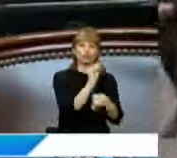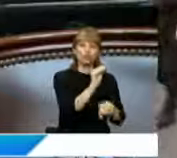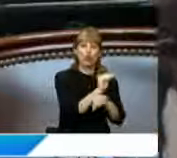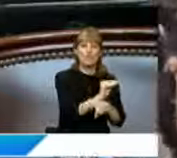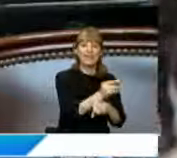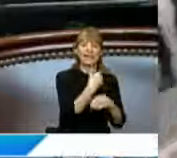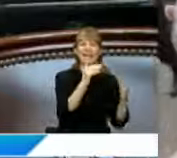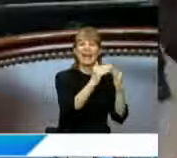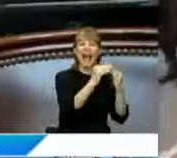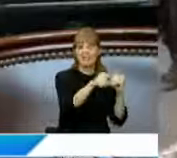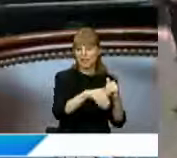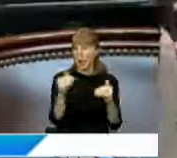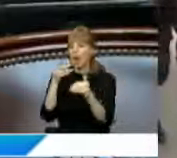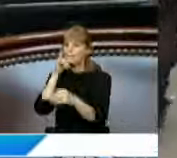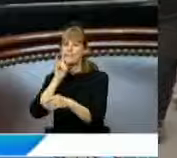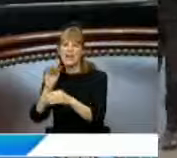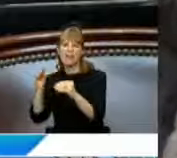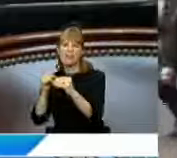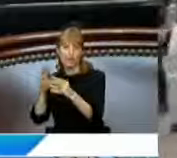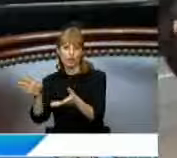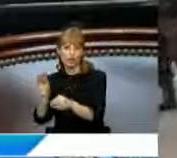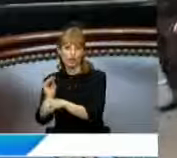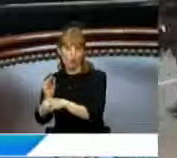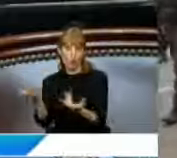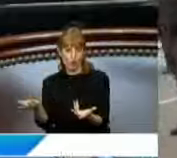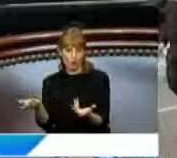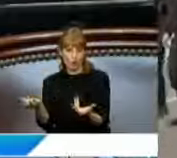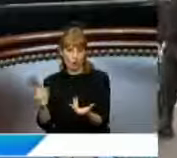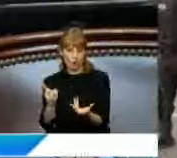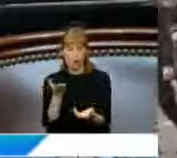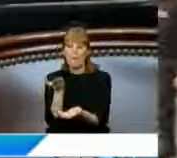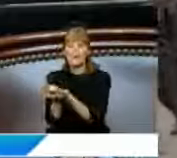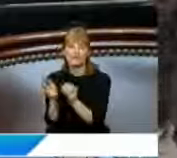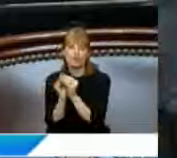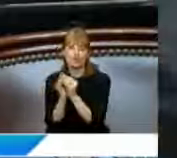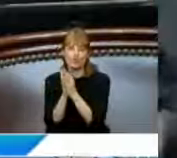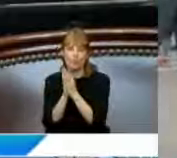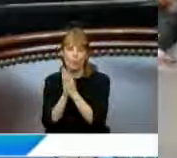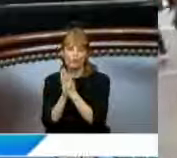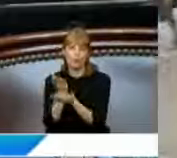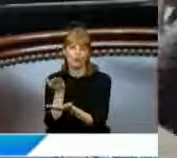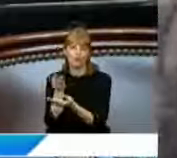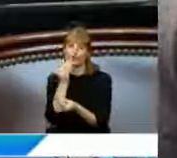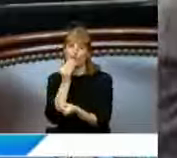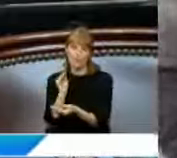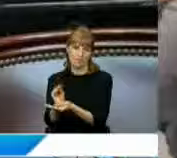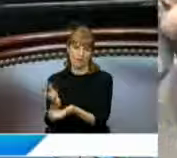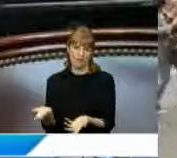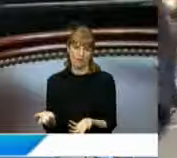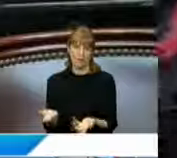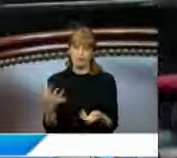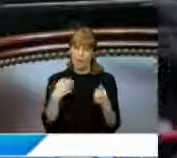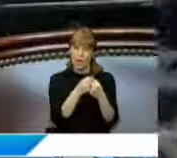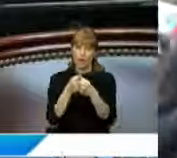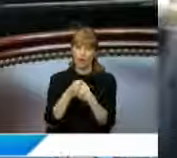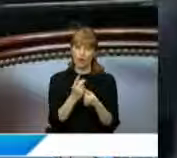merendero, ni tienen que ir a mendigar un plato de comida. Entonces, estamos todos de acuerdo que quienes nos